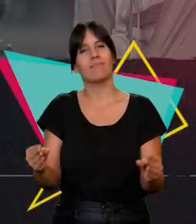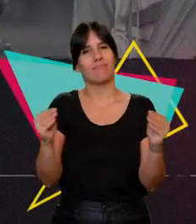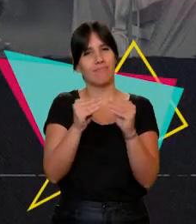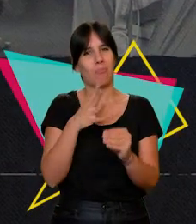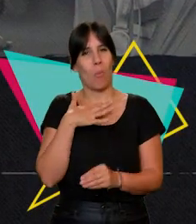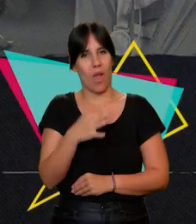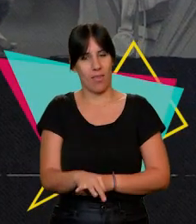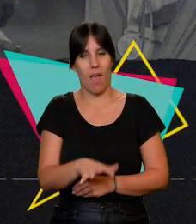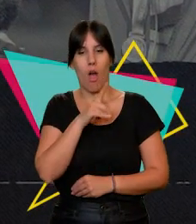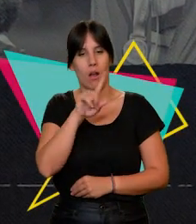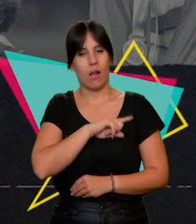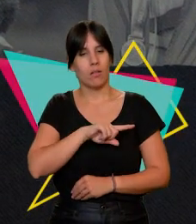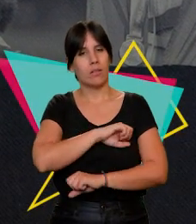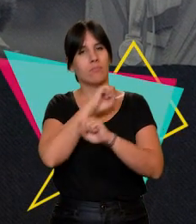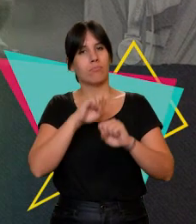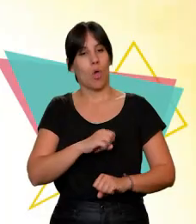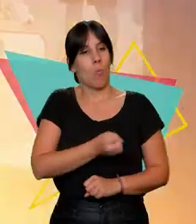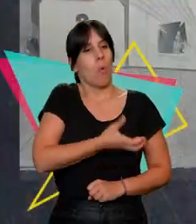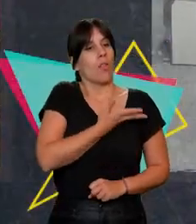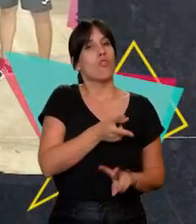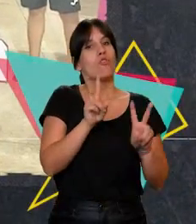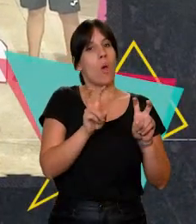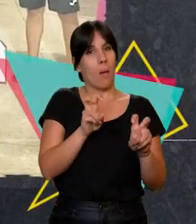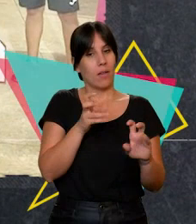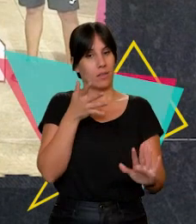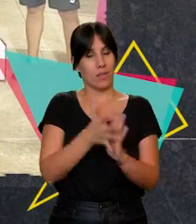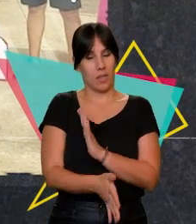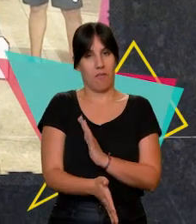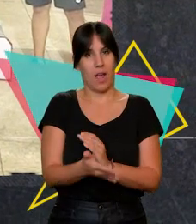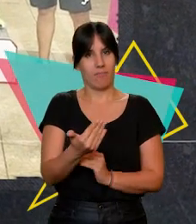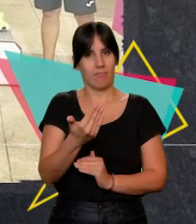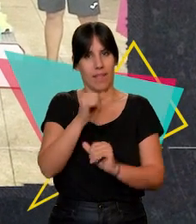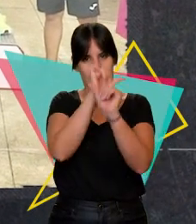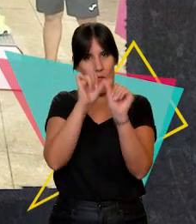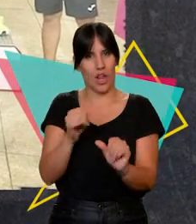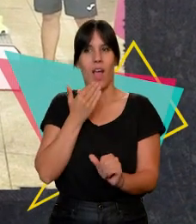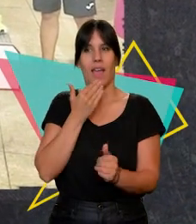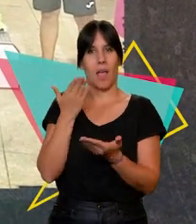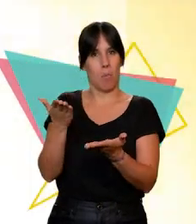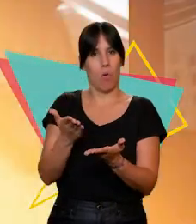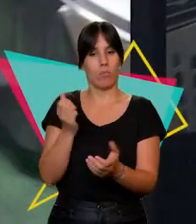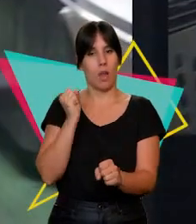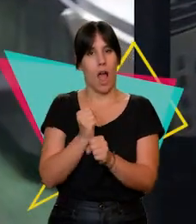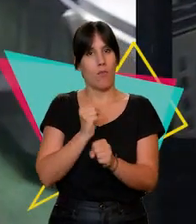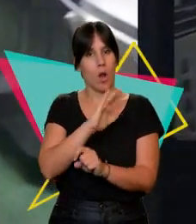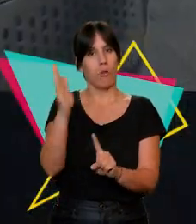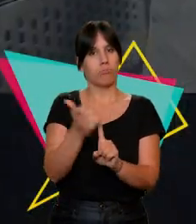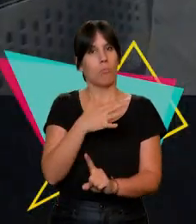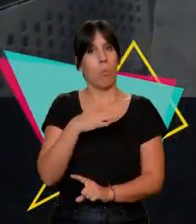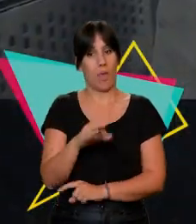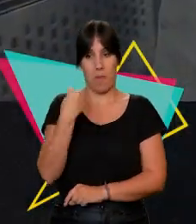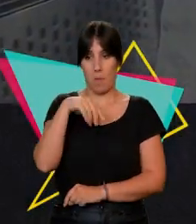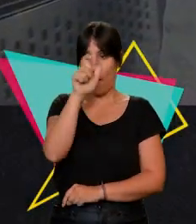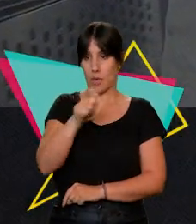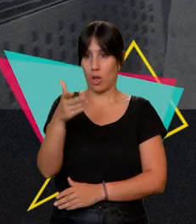siente realizado profesionalmente con una nueva vocación y el ejemplo de que se pueden abrir muchas oportunidades de crecimiento laboral para personas